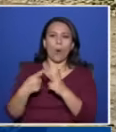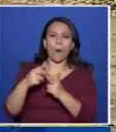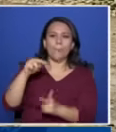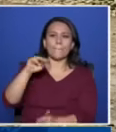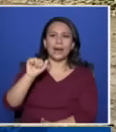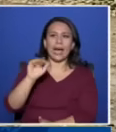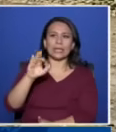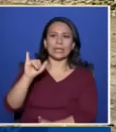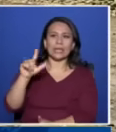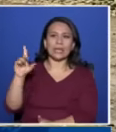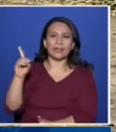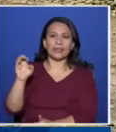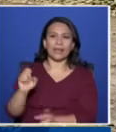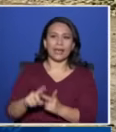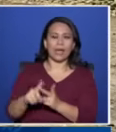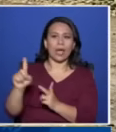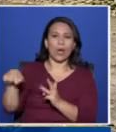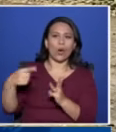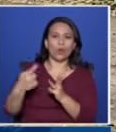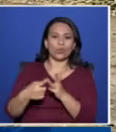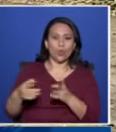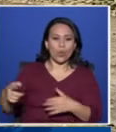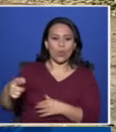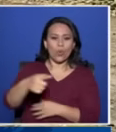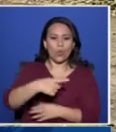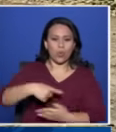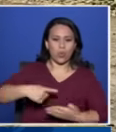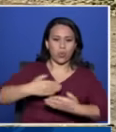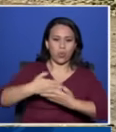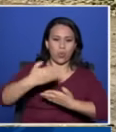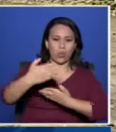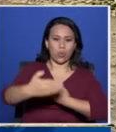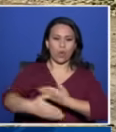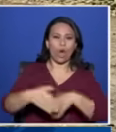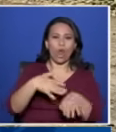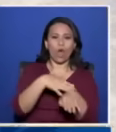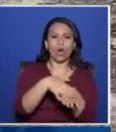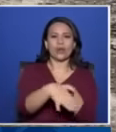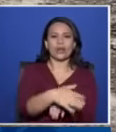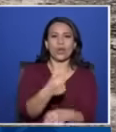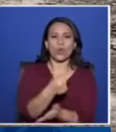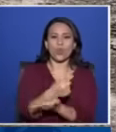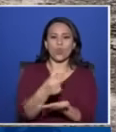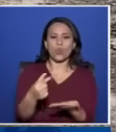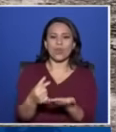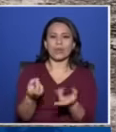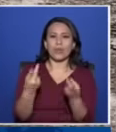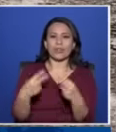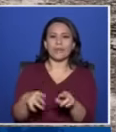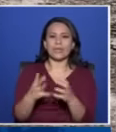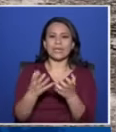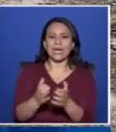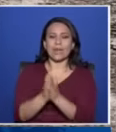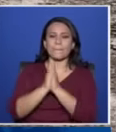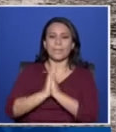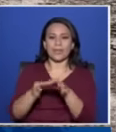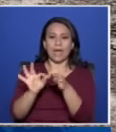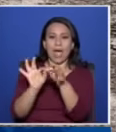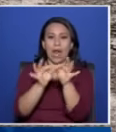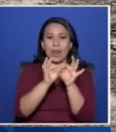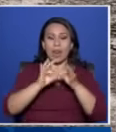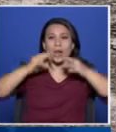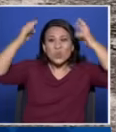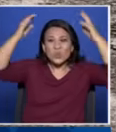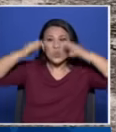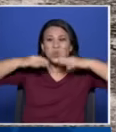parroquia Febres Cordero, ubicados en el límite entre la provincia de Los Ríos y Guayas, piden el arreglo de las carreteras, ya que las lluvias